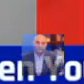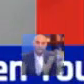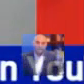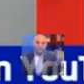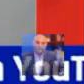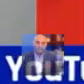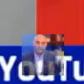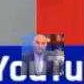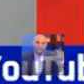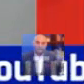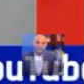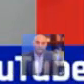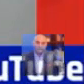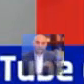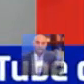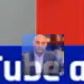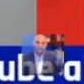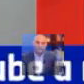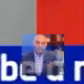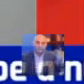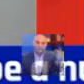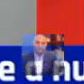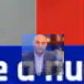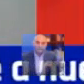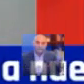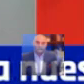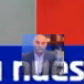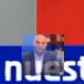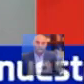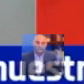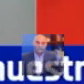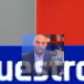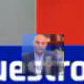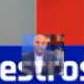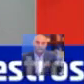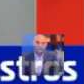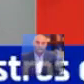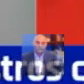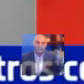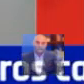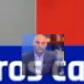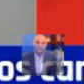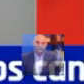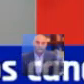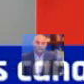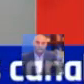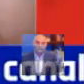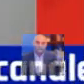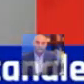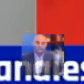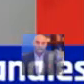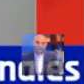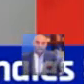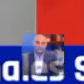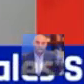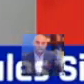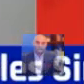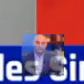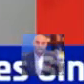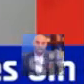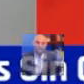se acabó ese tiempo, afortunadamente. Estamos trabajando desde mi punto de vista, los medios de